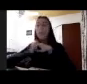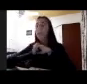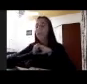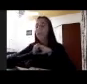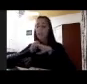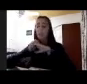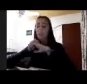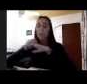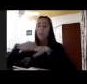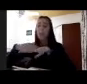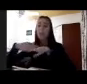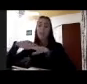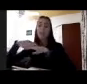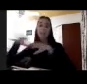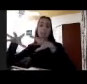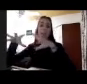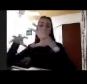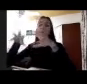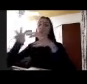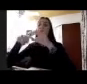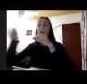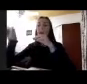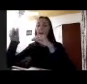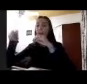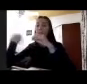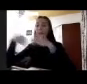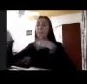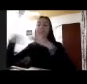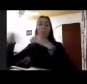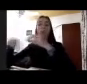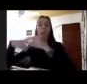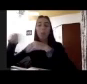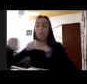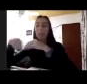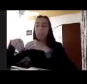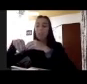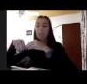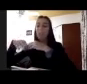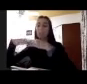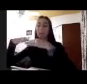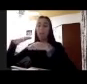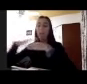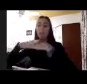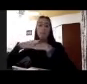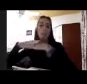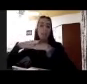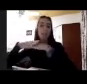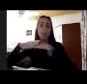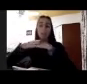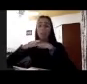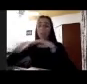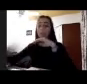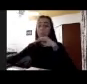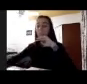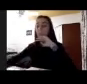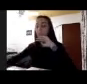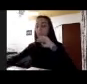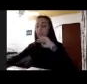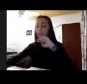simplex, triplex. La idea es más que nada también, ¿viste? Jugar a ese juego de bloques para ver cómo se encastra cada